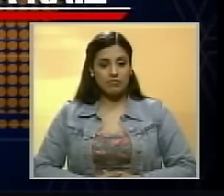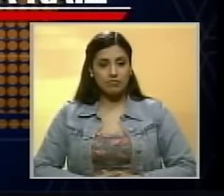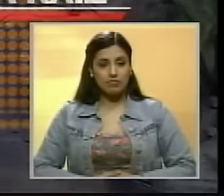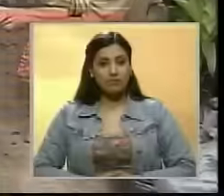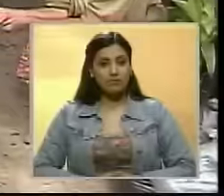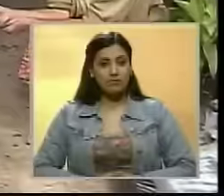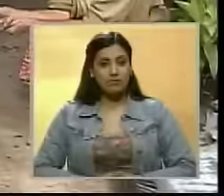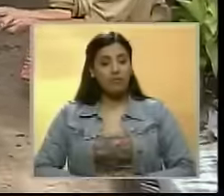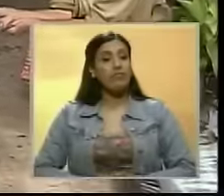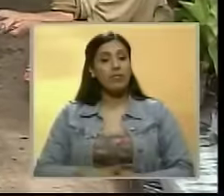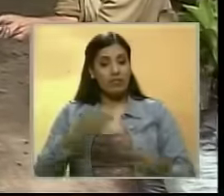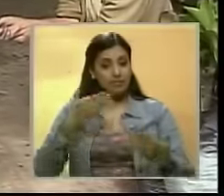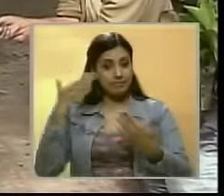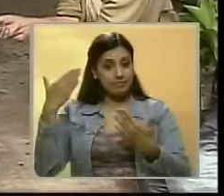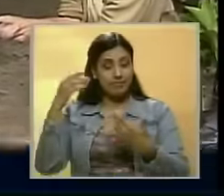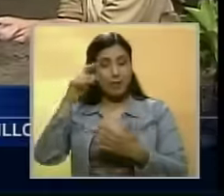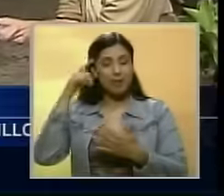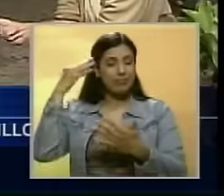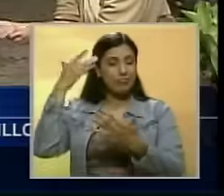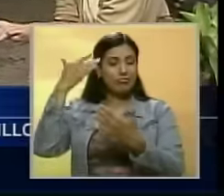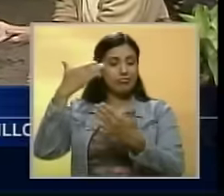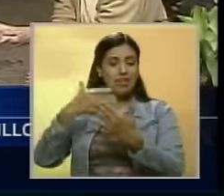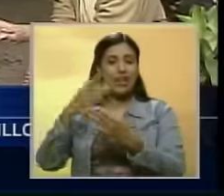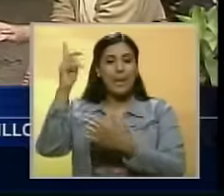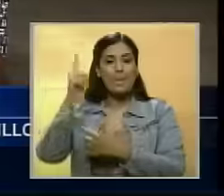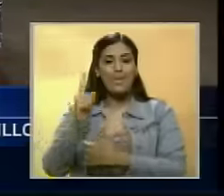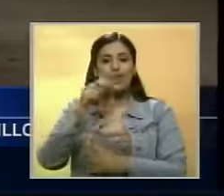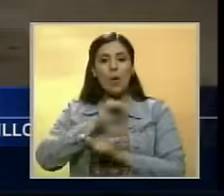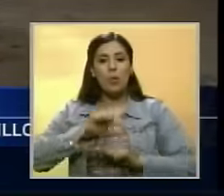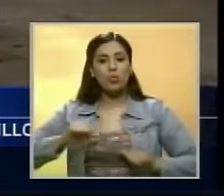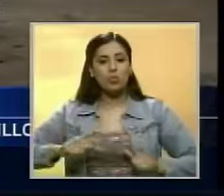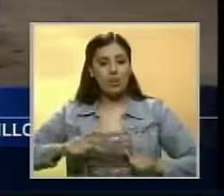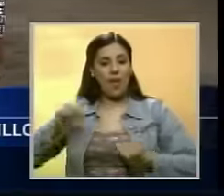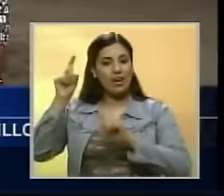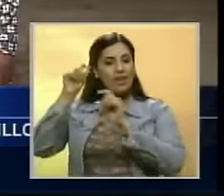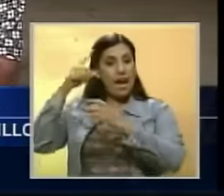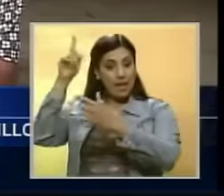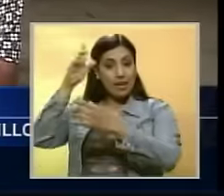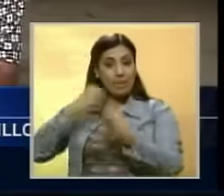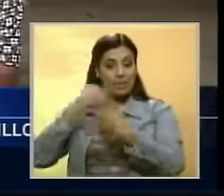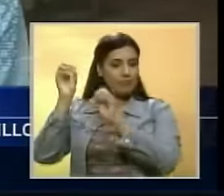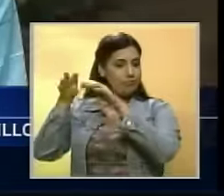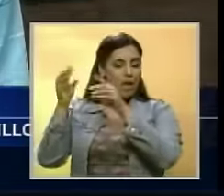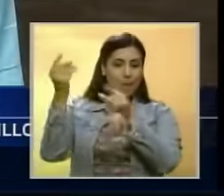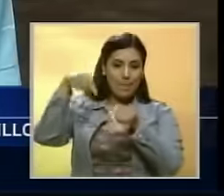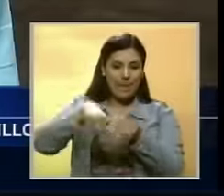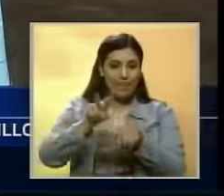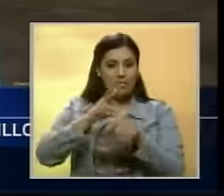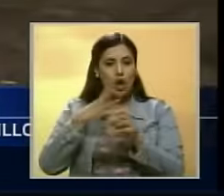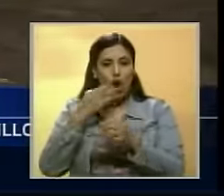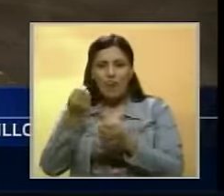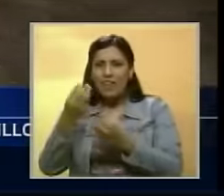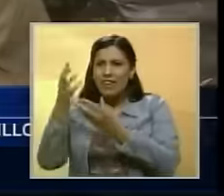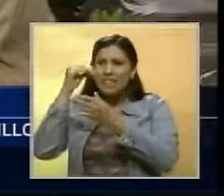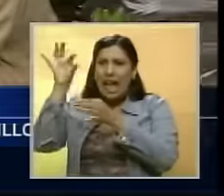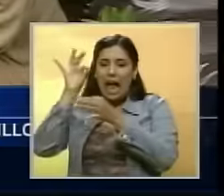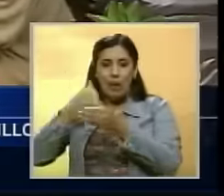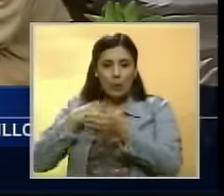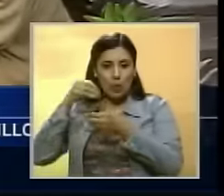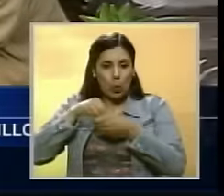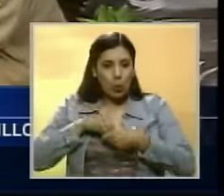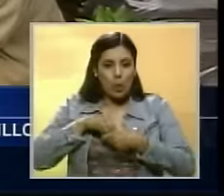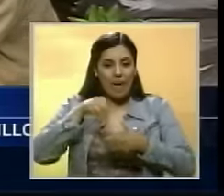similar ellos hace décadas llegaron de Portugal dejaron su tierra pero se trajeron su illas de confianza y todos los días